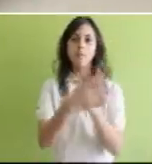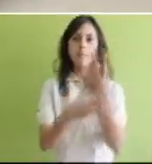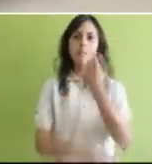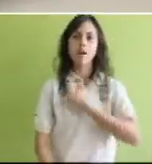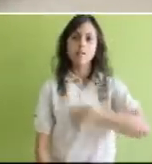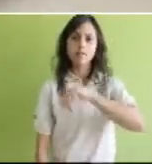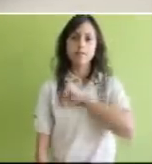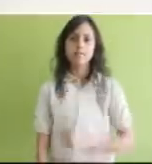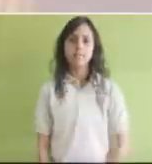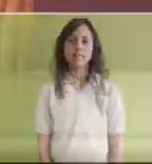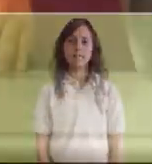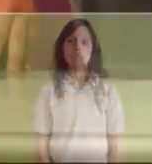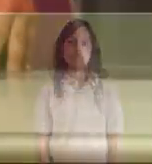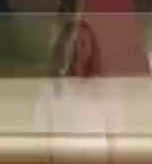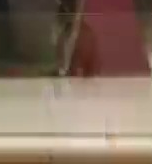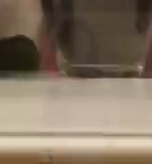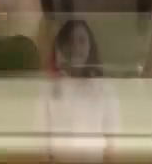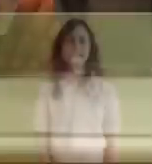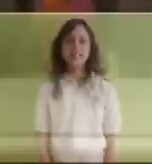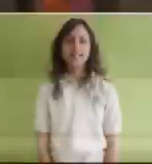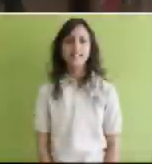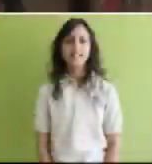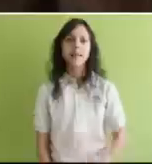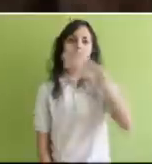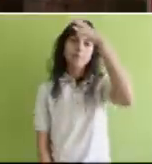maceta y en unos días sanó.